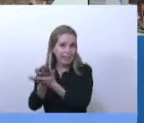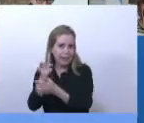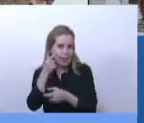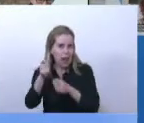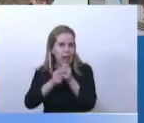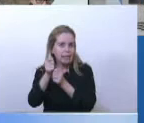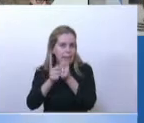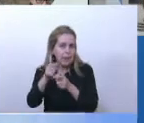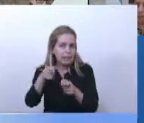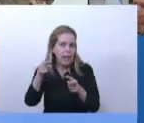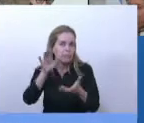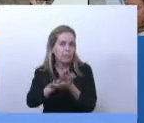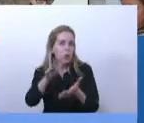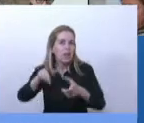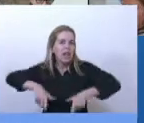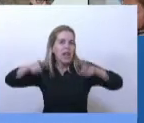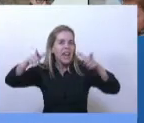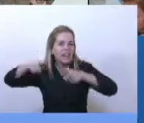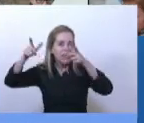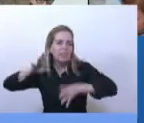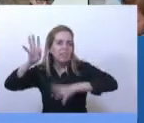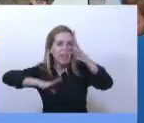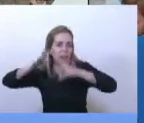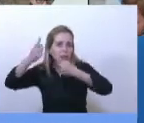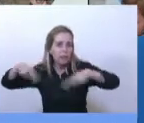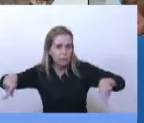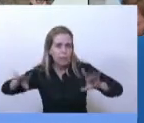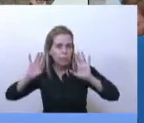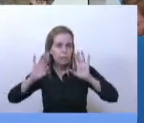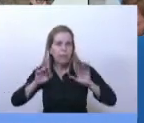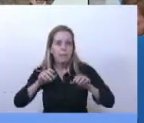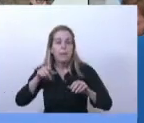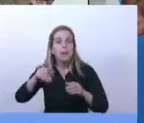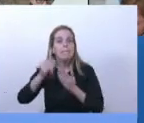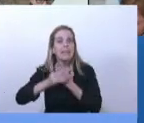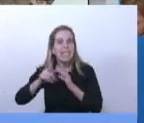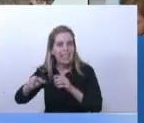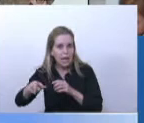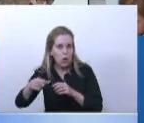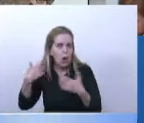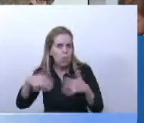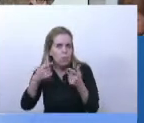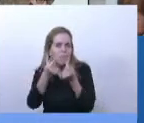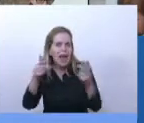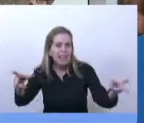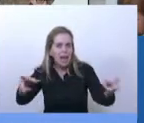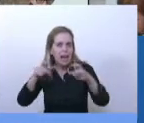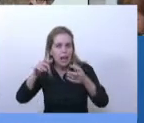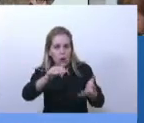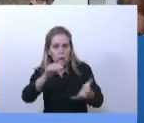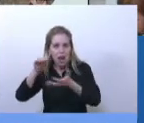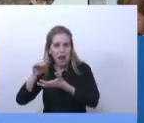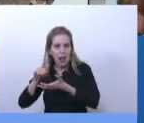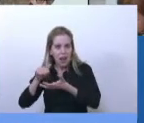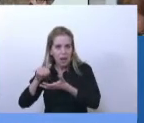a través de la superintendencia a través del ministerio una enorme cantidad de fondos sin ningún